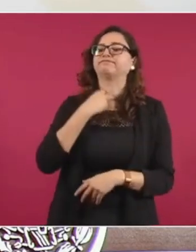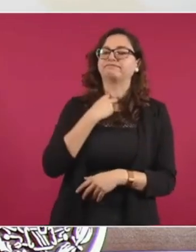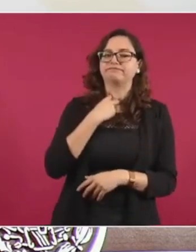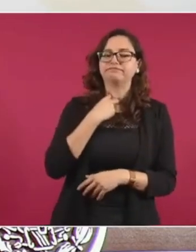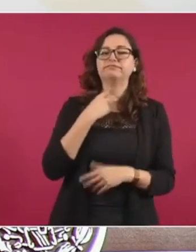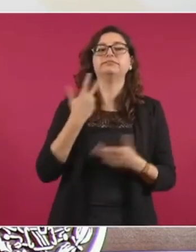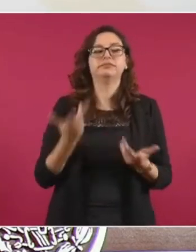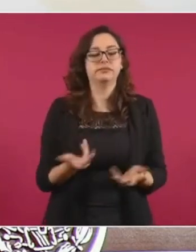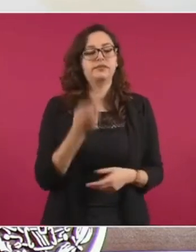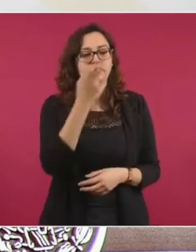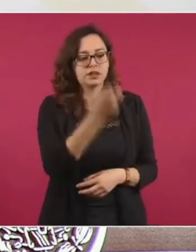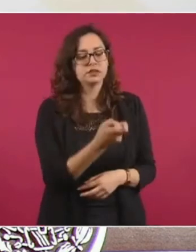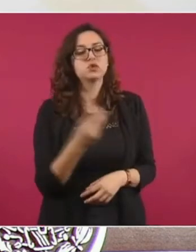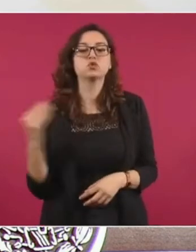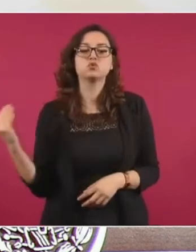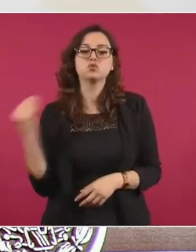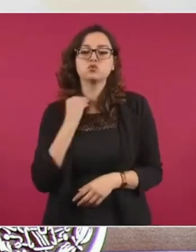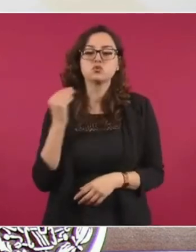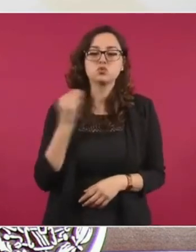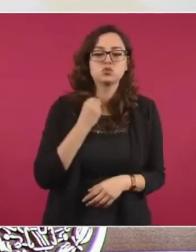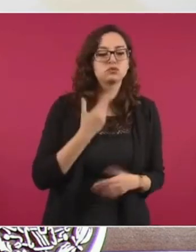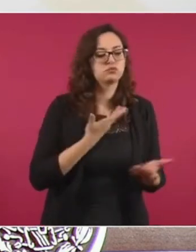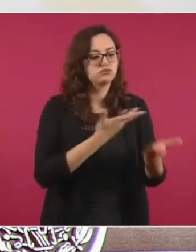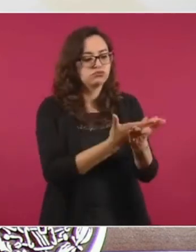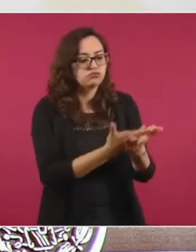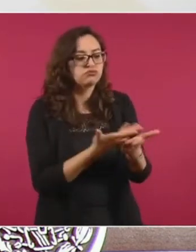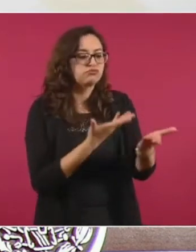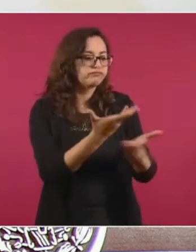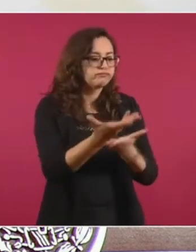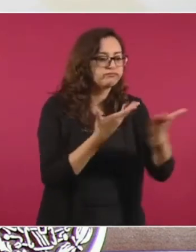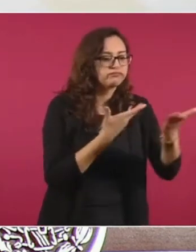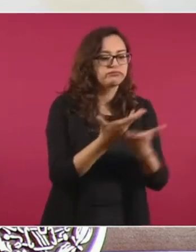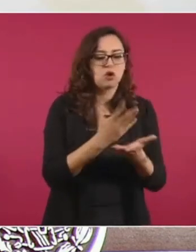jurídico-administrativas a fin de normalizar las relaciones contractuales.